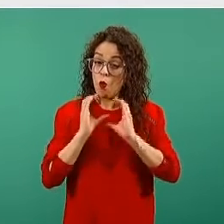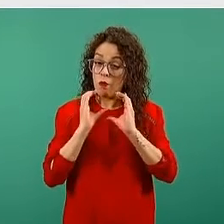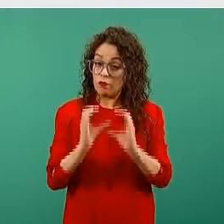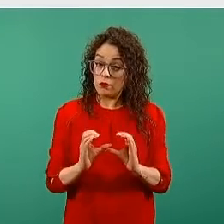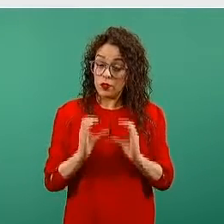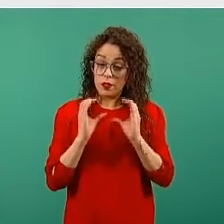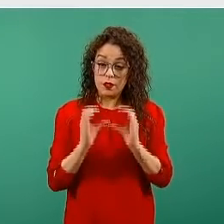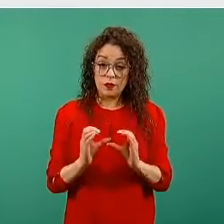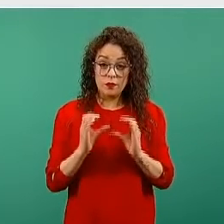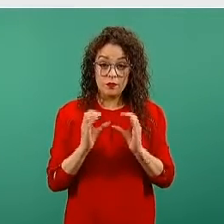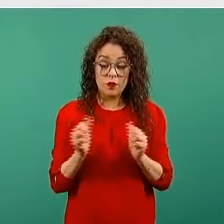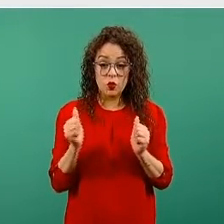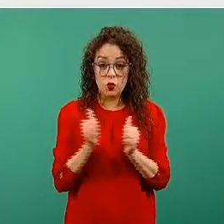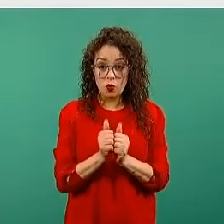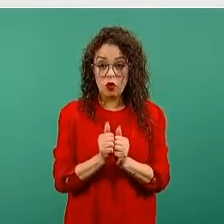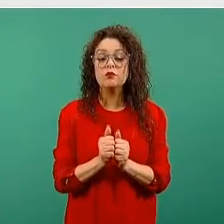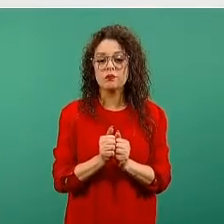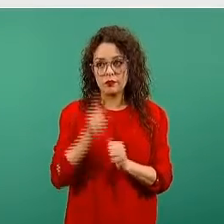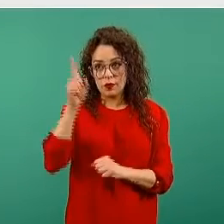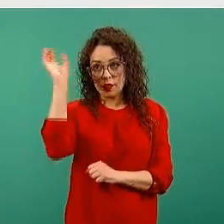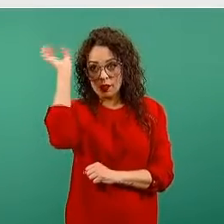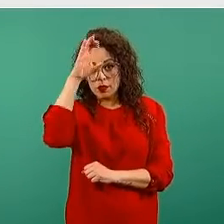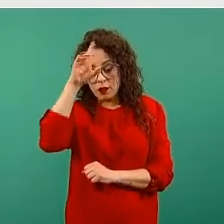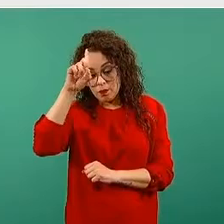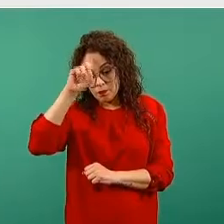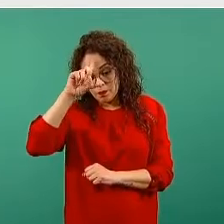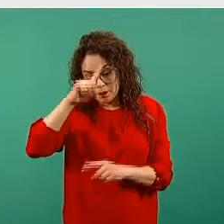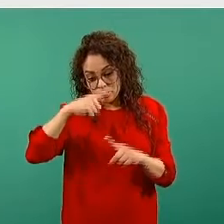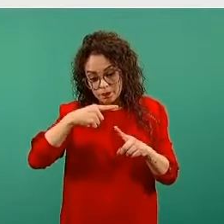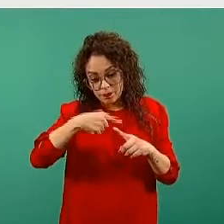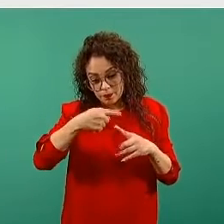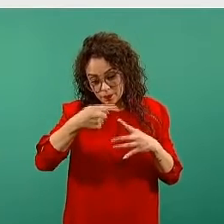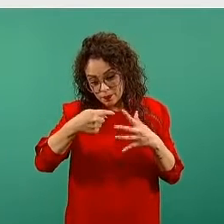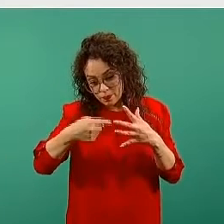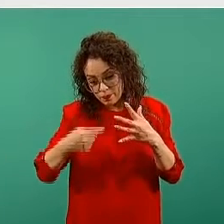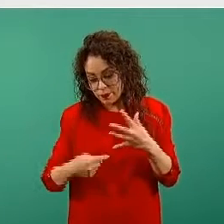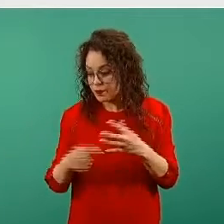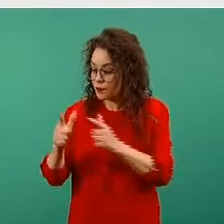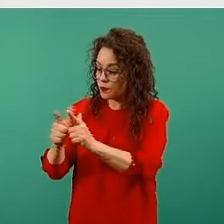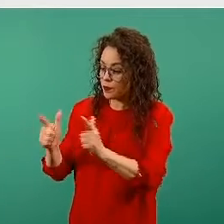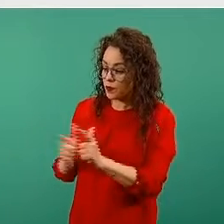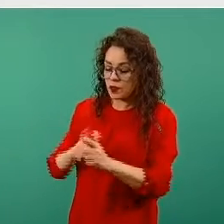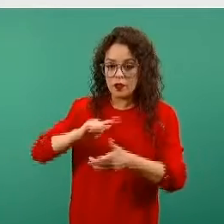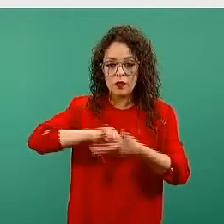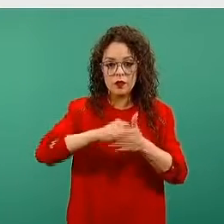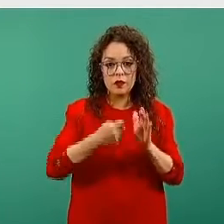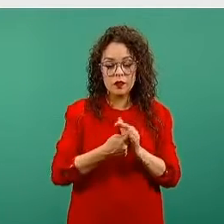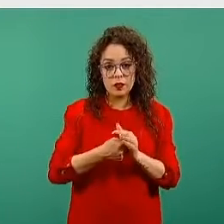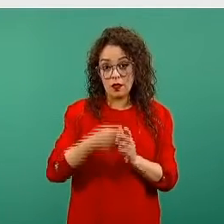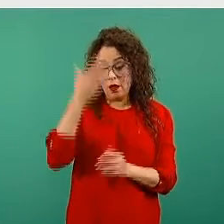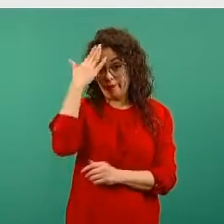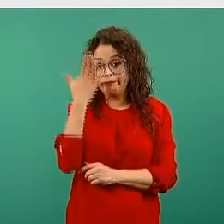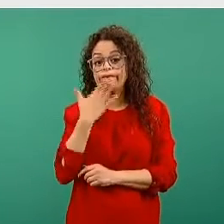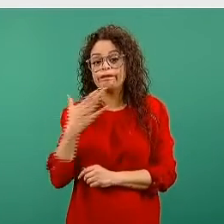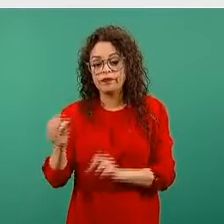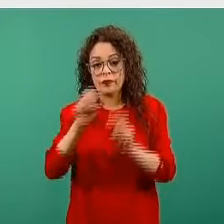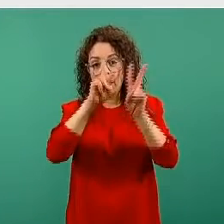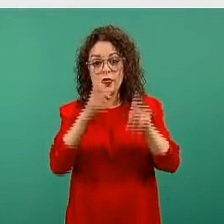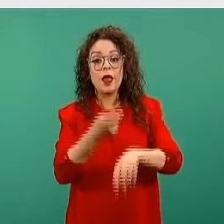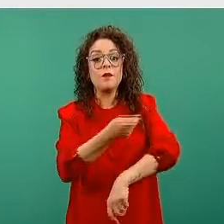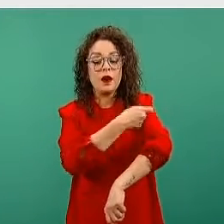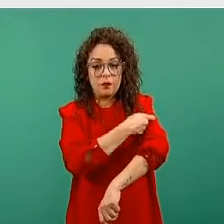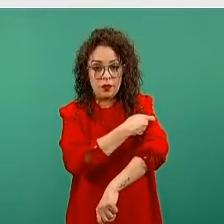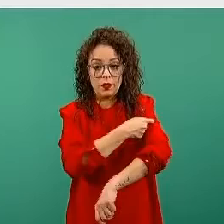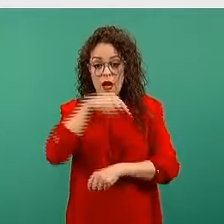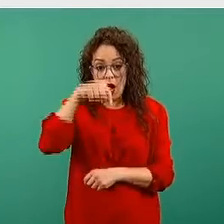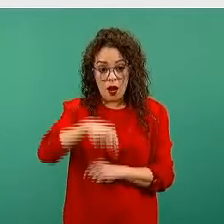insumo de la recomendación científica de nuestro grupo técnico asesor en vacunación, fue presentado públicamente